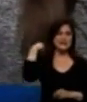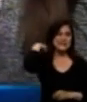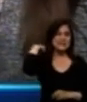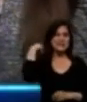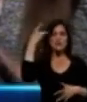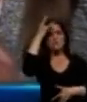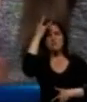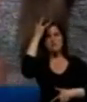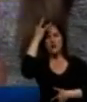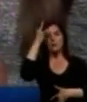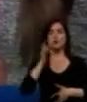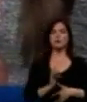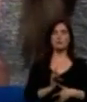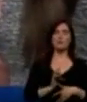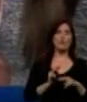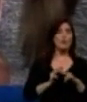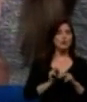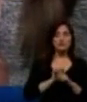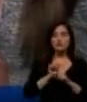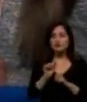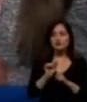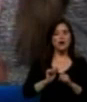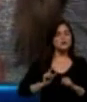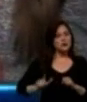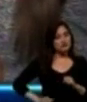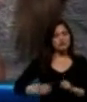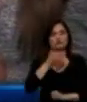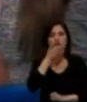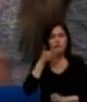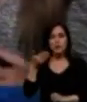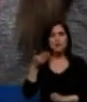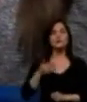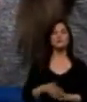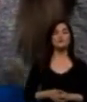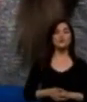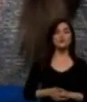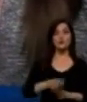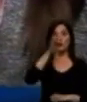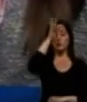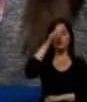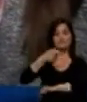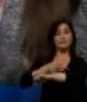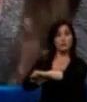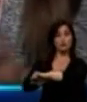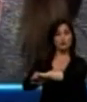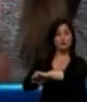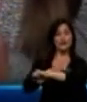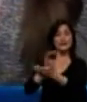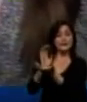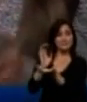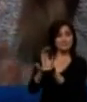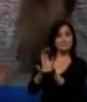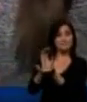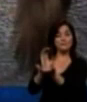pero que se espera una pronta recuperación de parte del ex mandatario, quien se encuentra hospitalizado en el IES, en